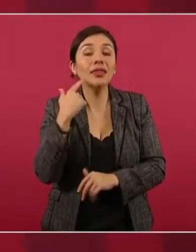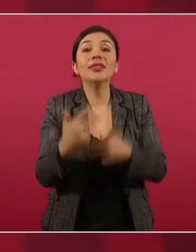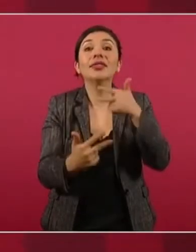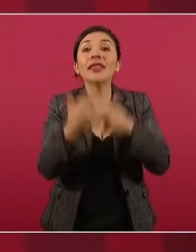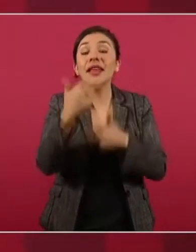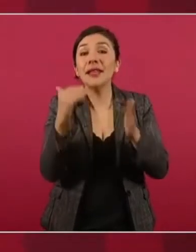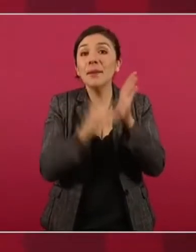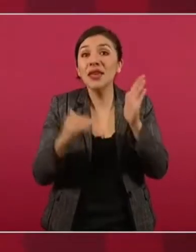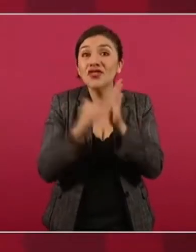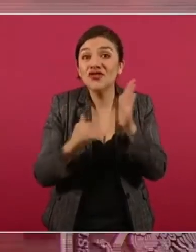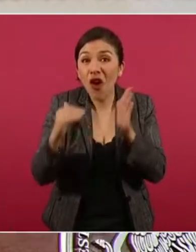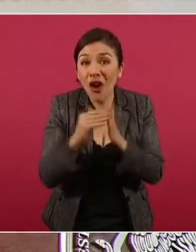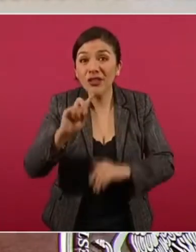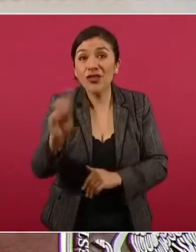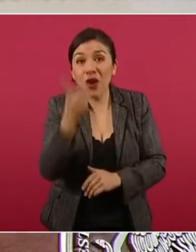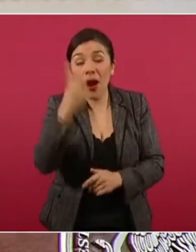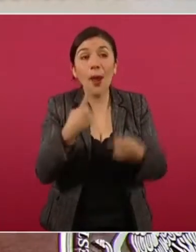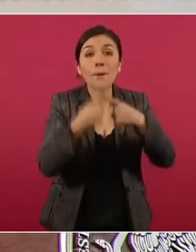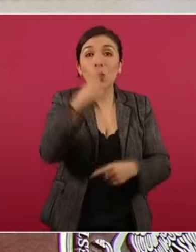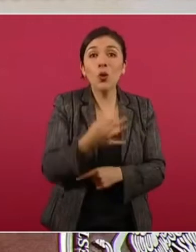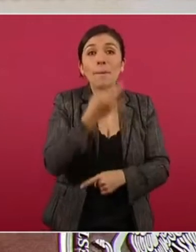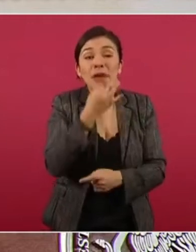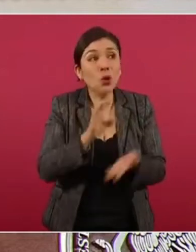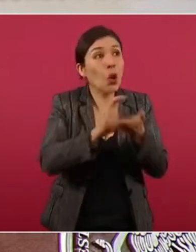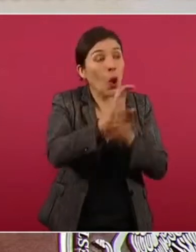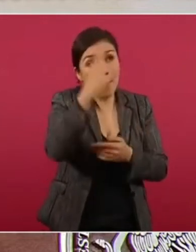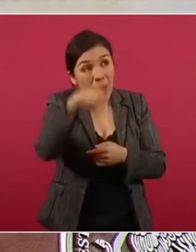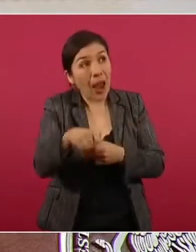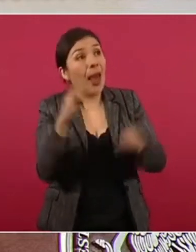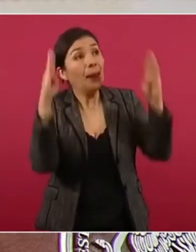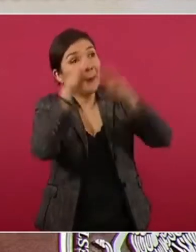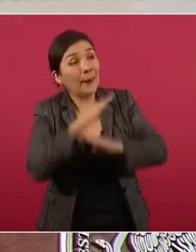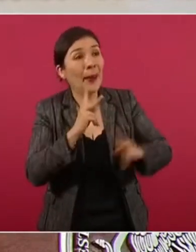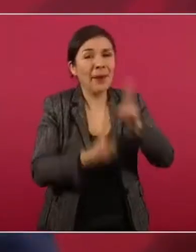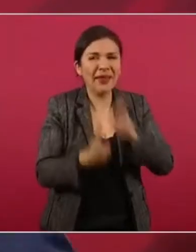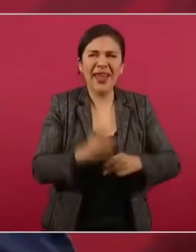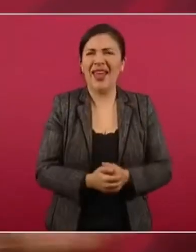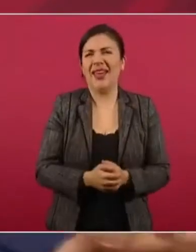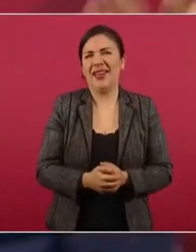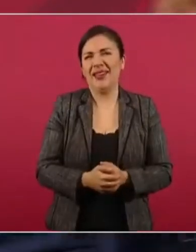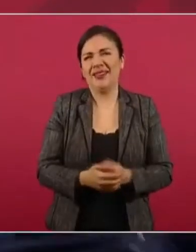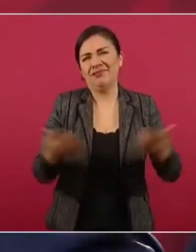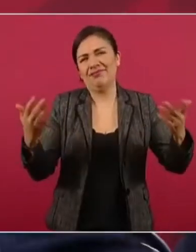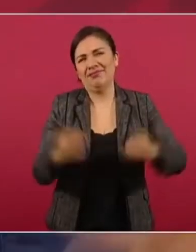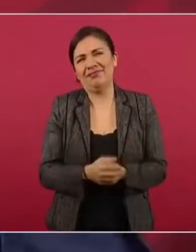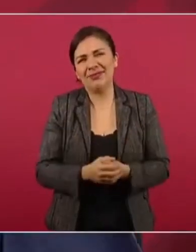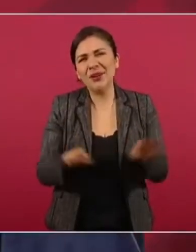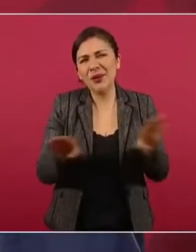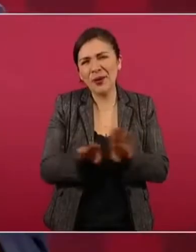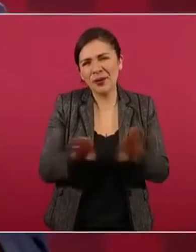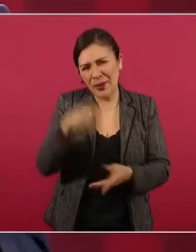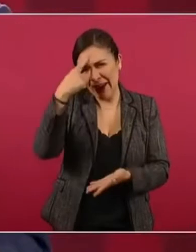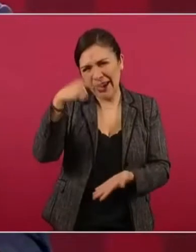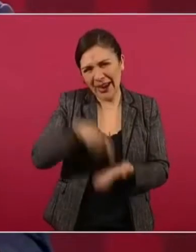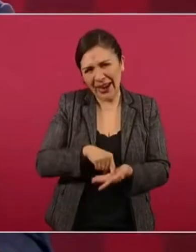13 millones. Es como para decirle, hay mojo maestro, ni que fuesen